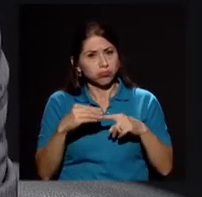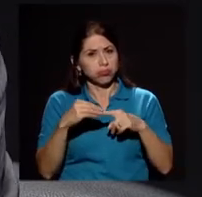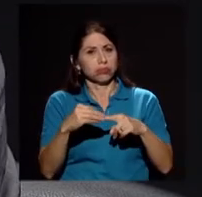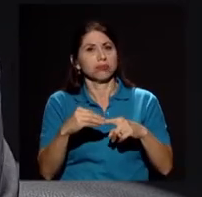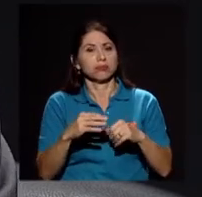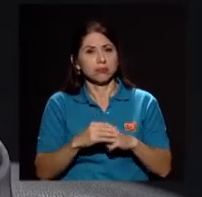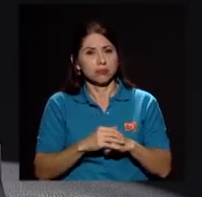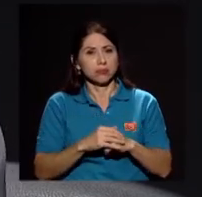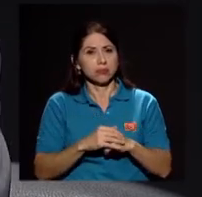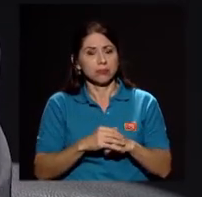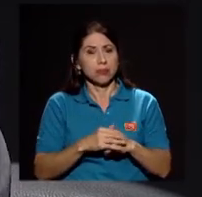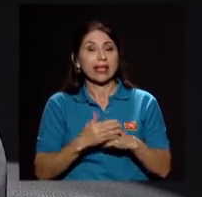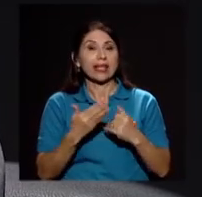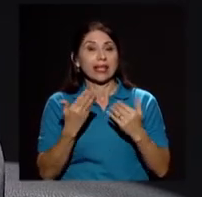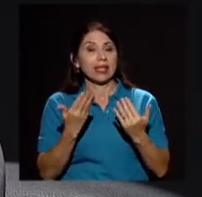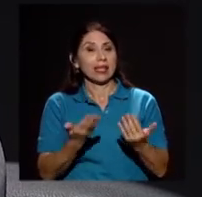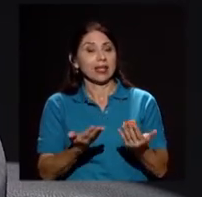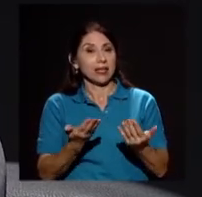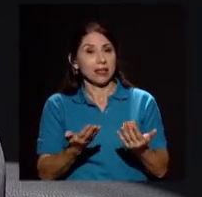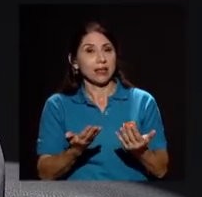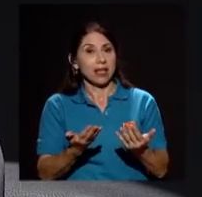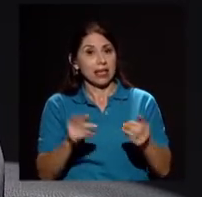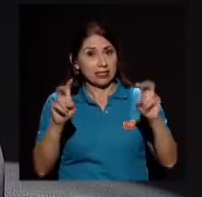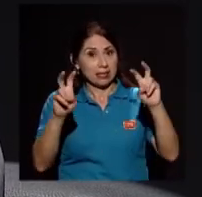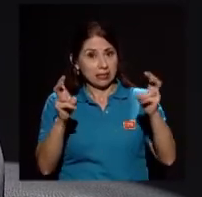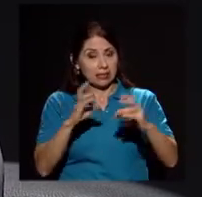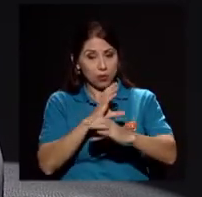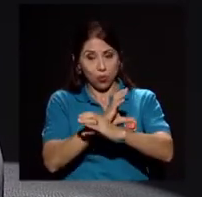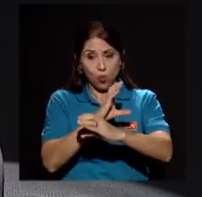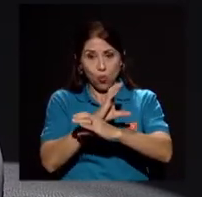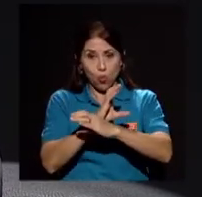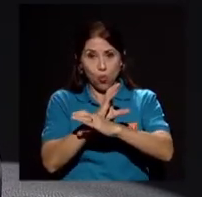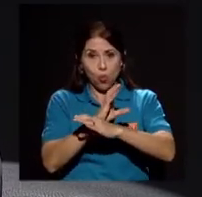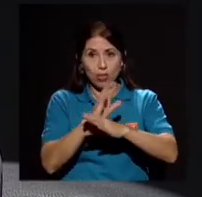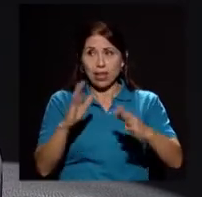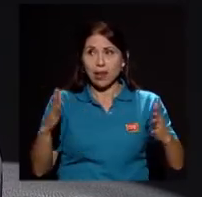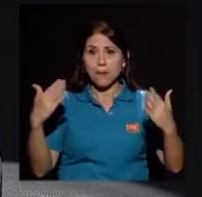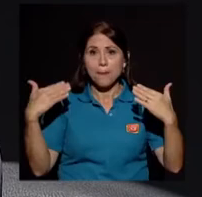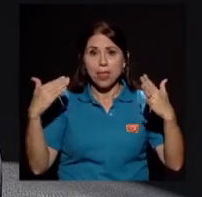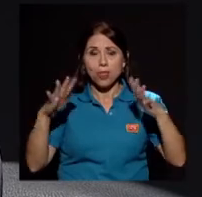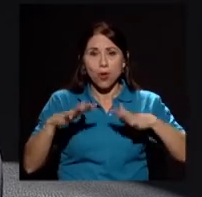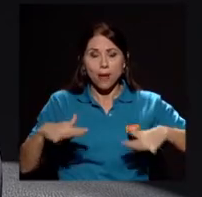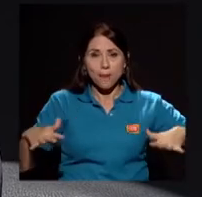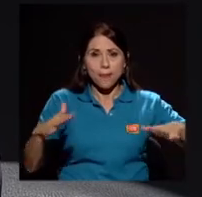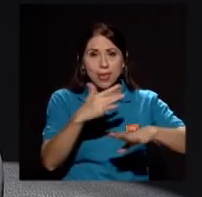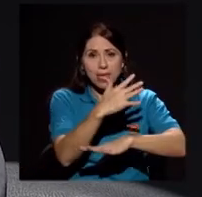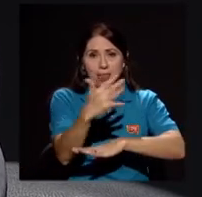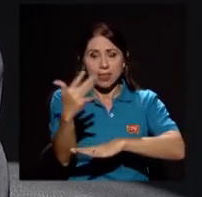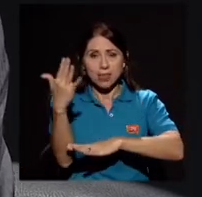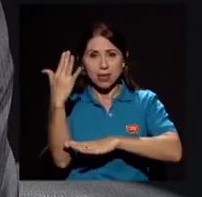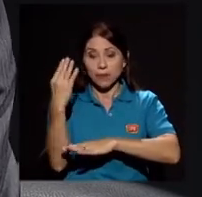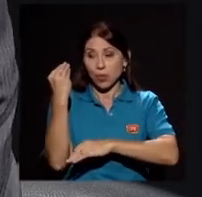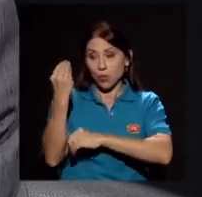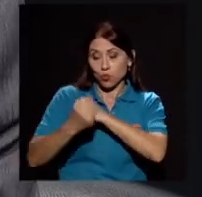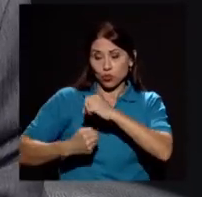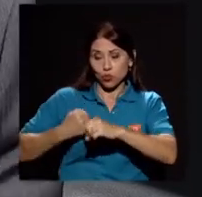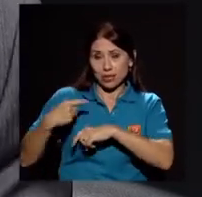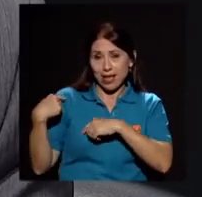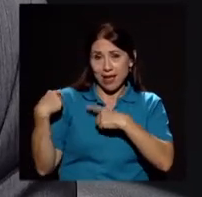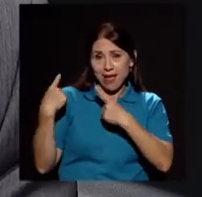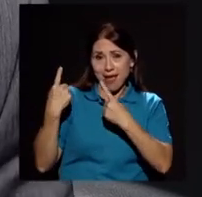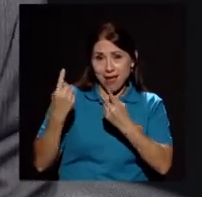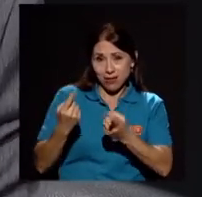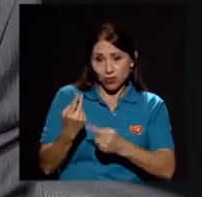claro en este campo de la restauración del medio ambiente hace muchos años que tenemos